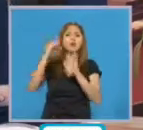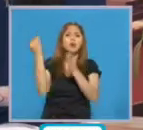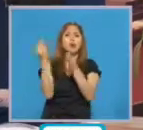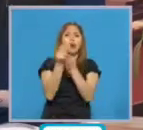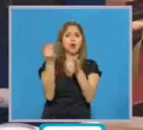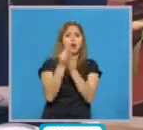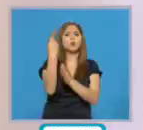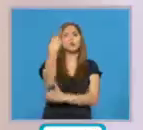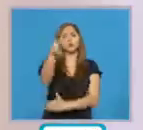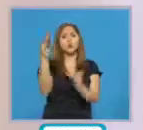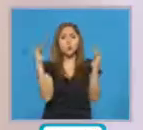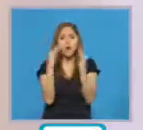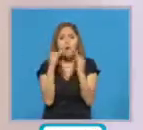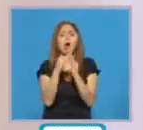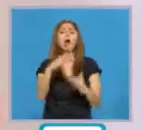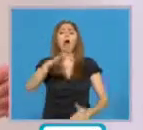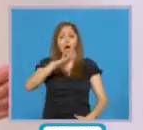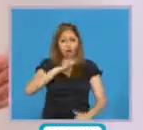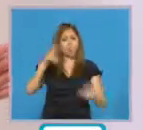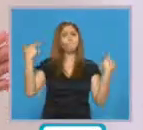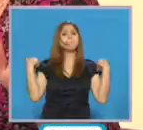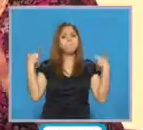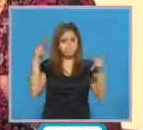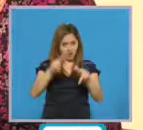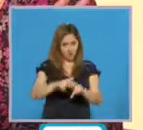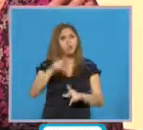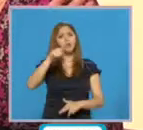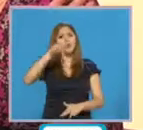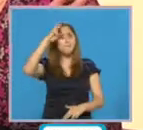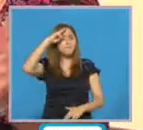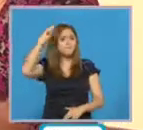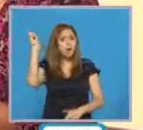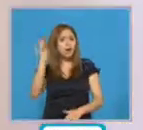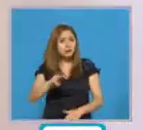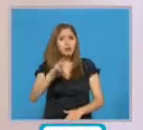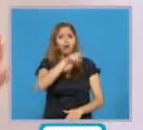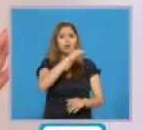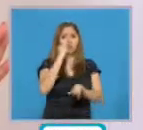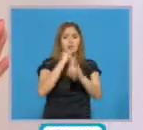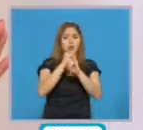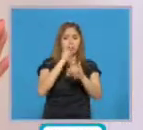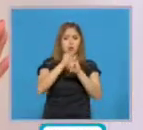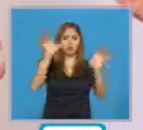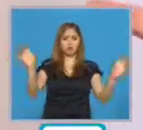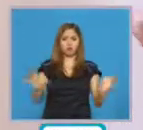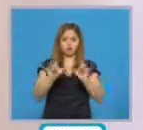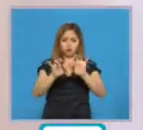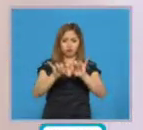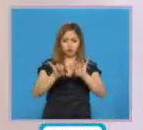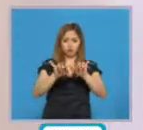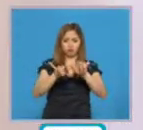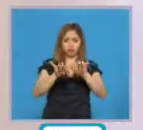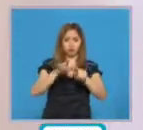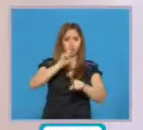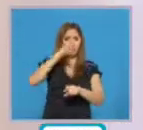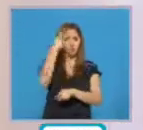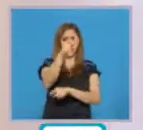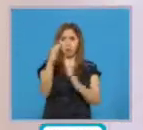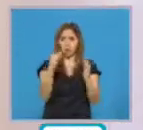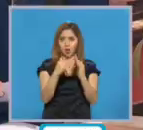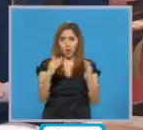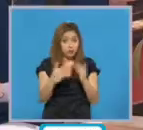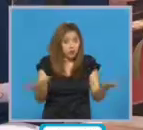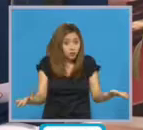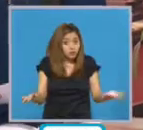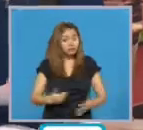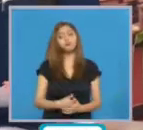en tu Sí. casa. Hay profesores que ya dan maestrías en línea Sí. y nada más a eso se dedican. Y lo hacen en su casa. Incluso